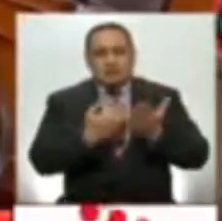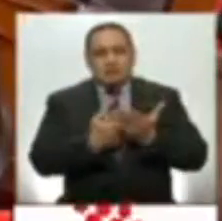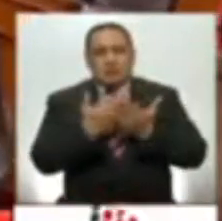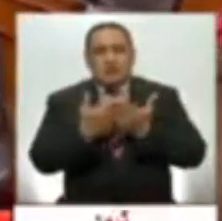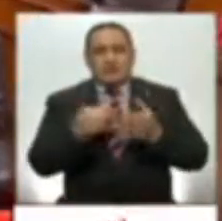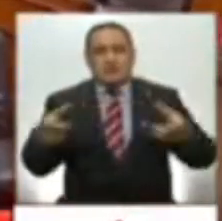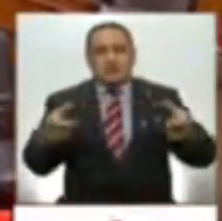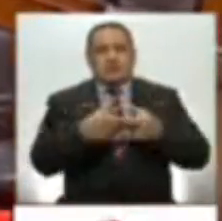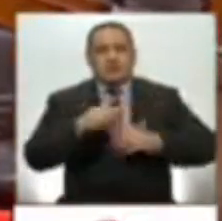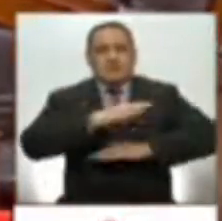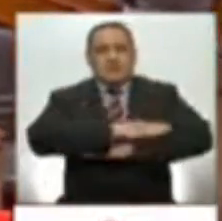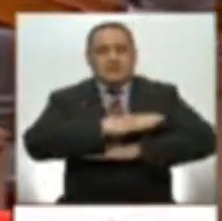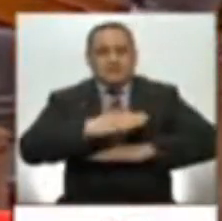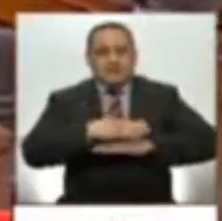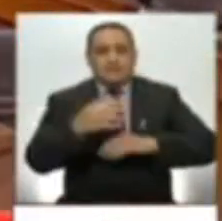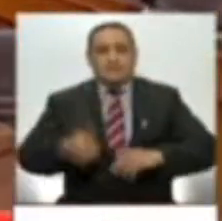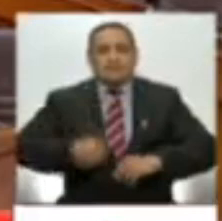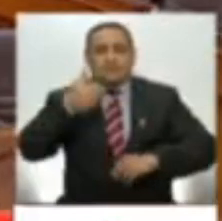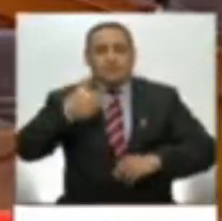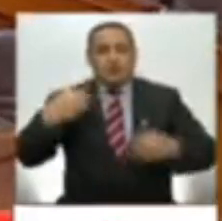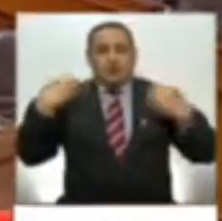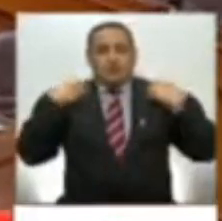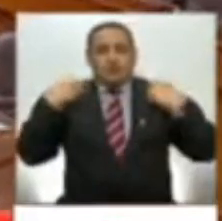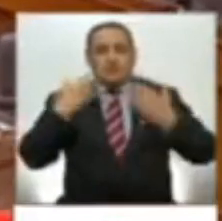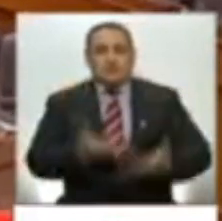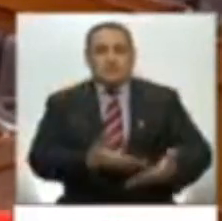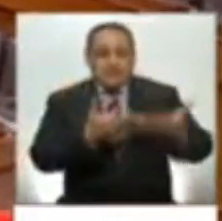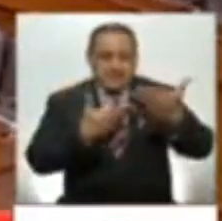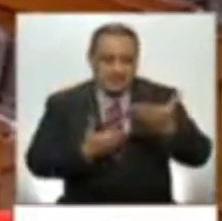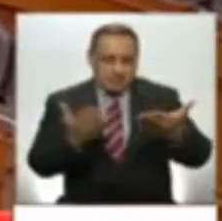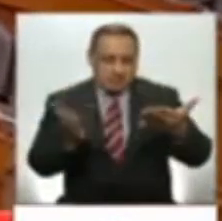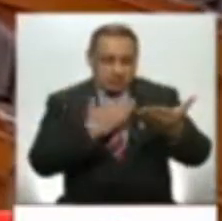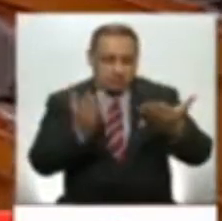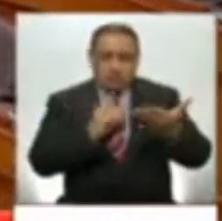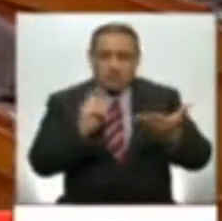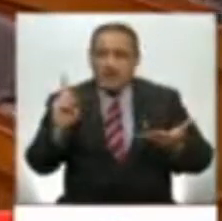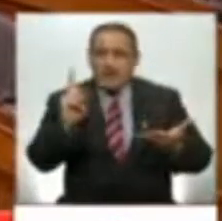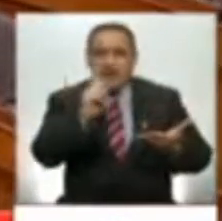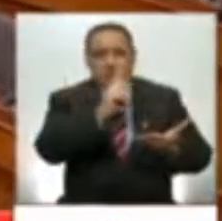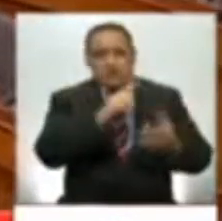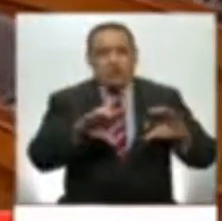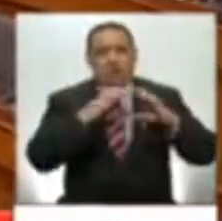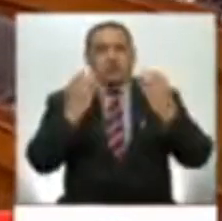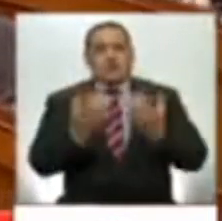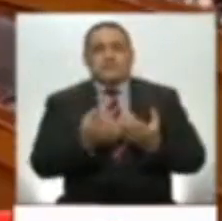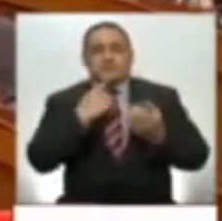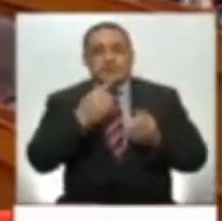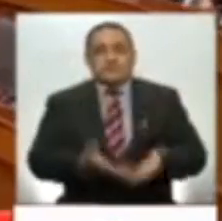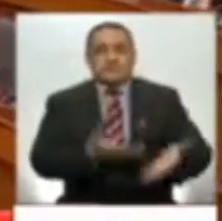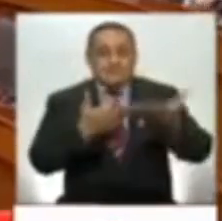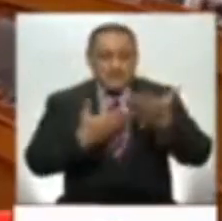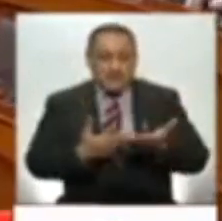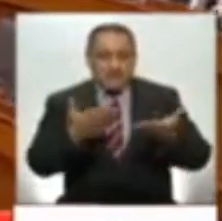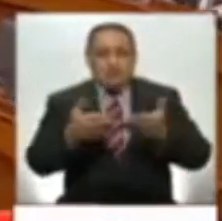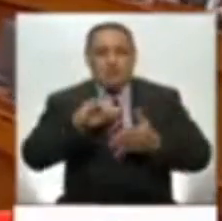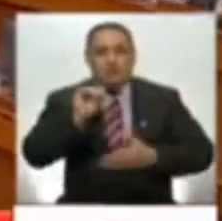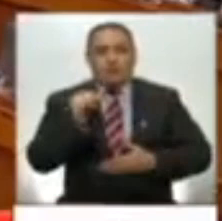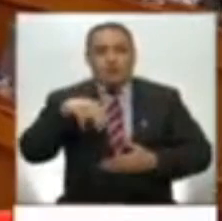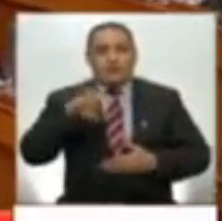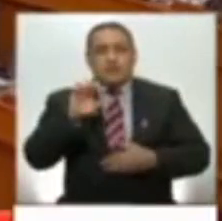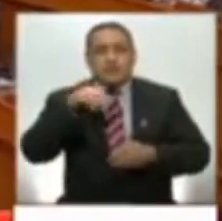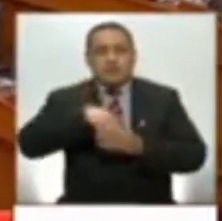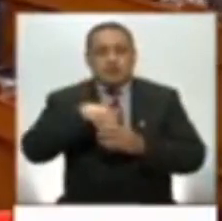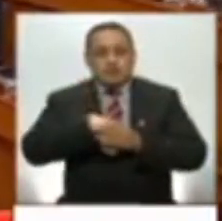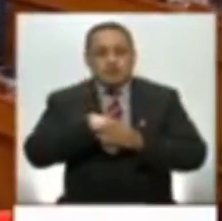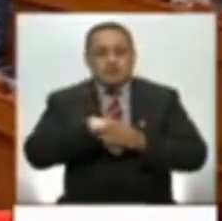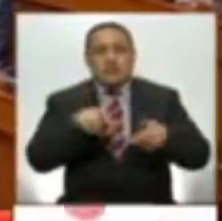de la mesa. La Oficialía Mayor del Congreso recibirá las credenciales de cada uno de los congresistas electos entregadas por el Jurado Nacional de